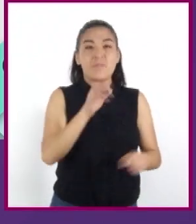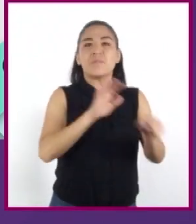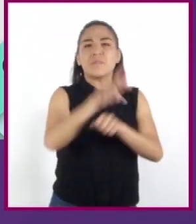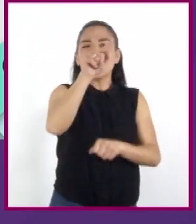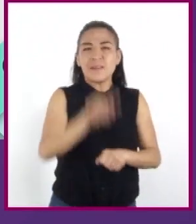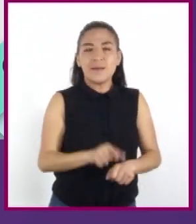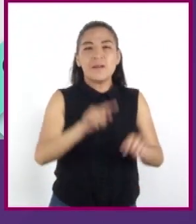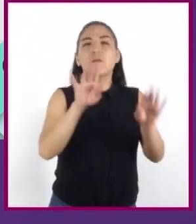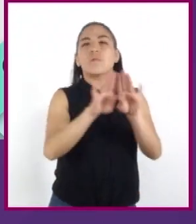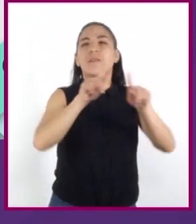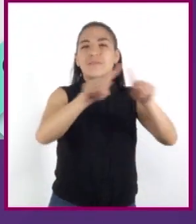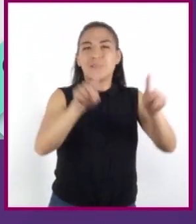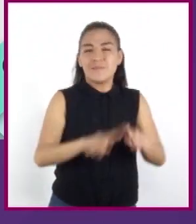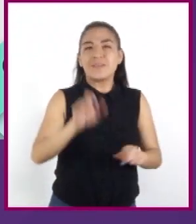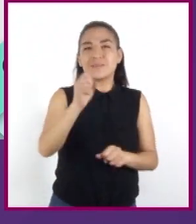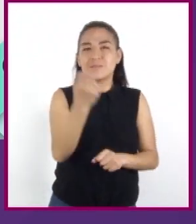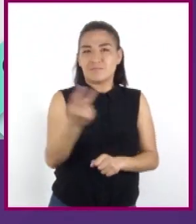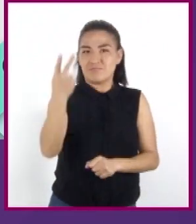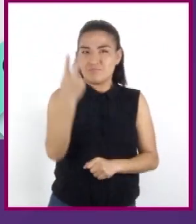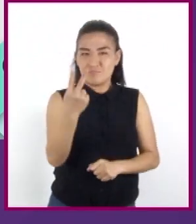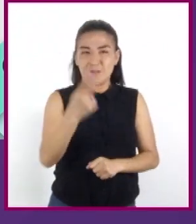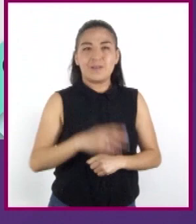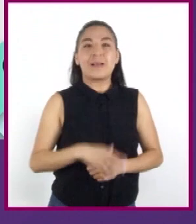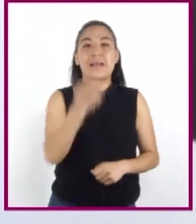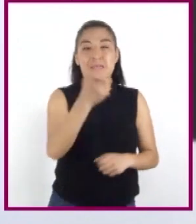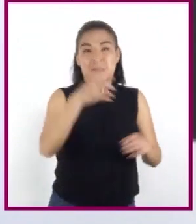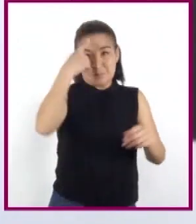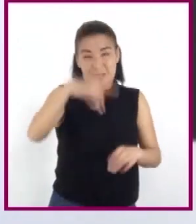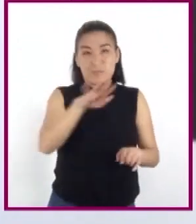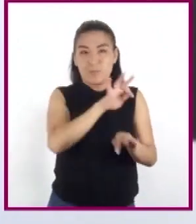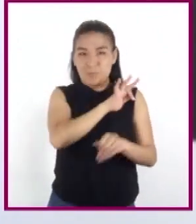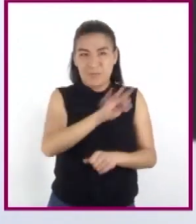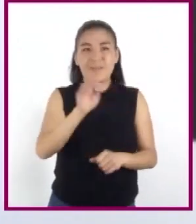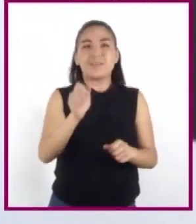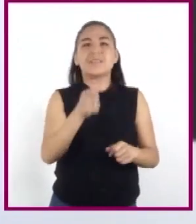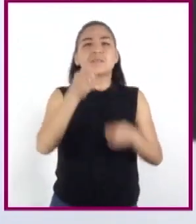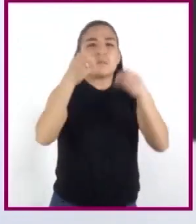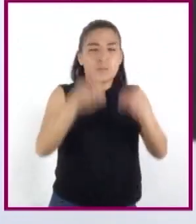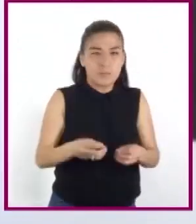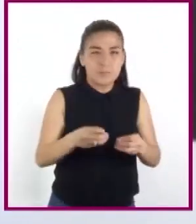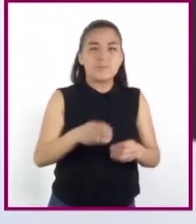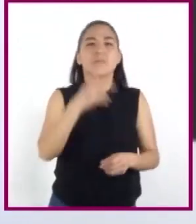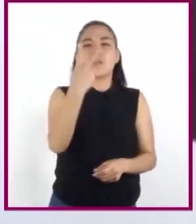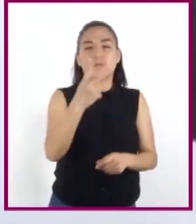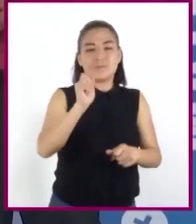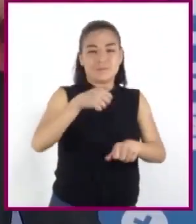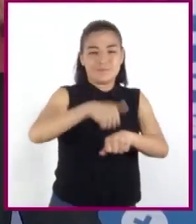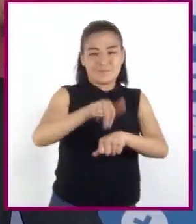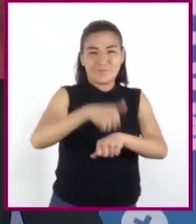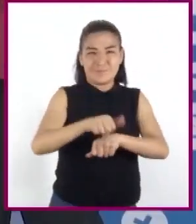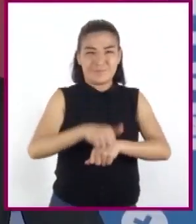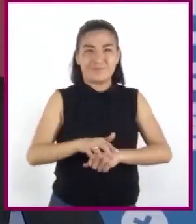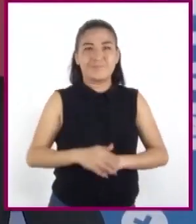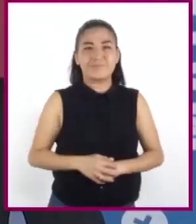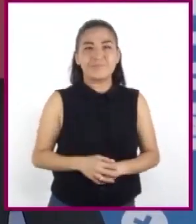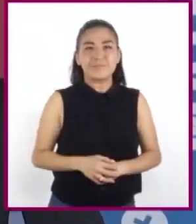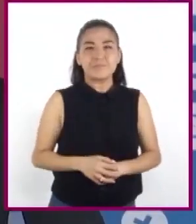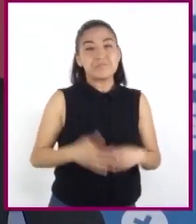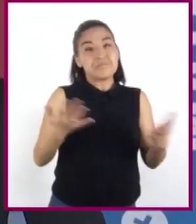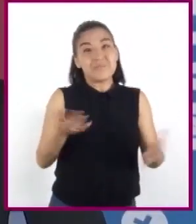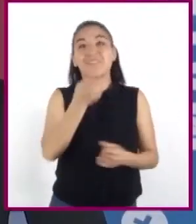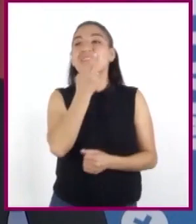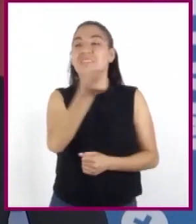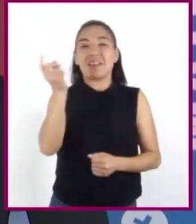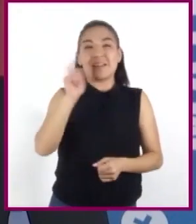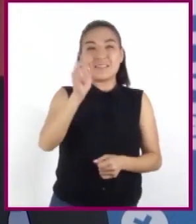diferencias de cuadrados y, para poder factorizarlas, vamos a ocupar dos binomios conjugados. Se dice